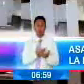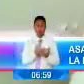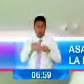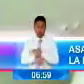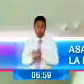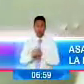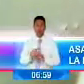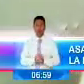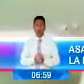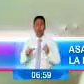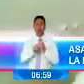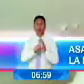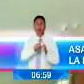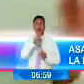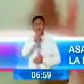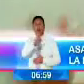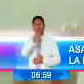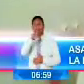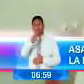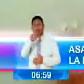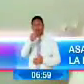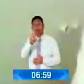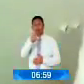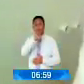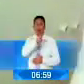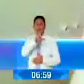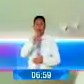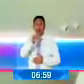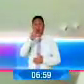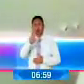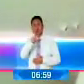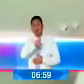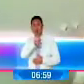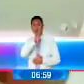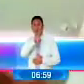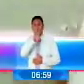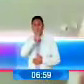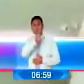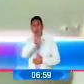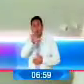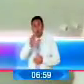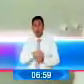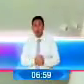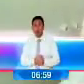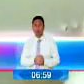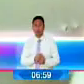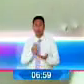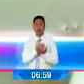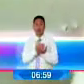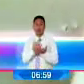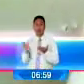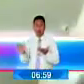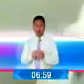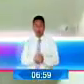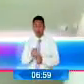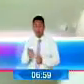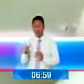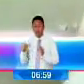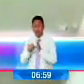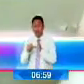archivada. El artículo 261, 303 y 154 son vulnerados. En esos